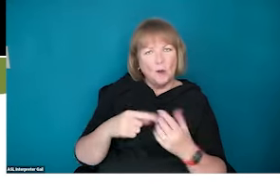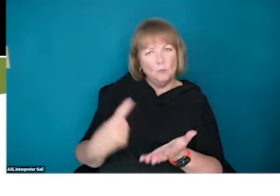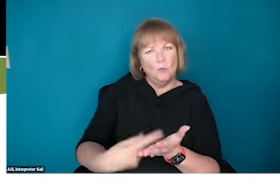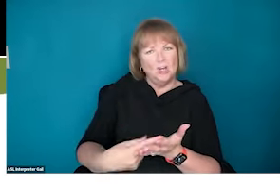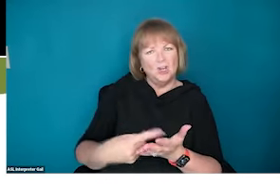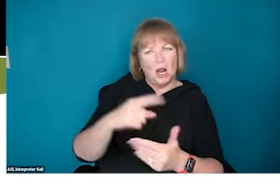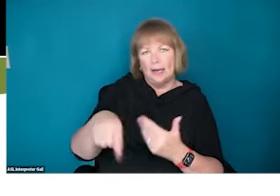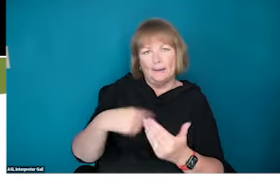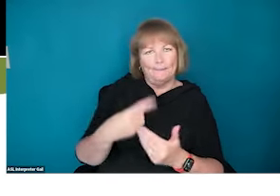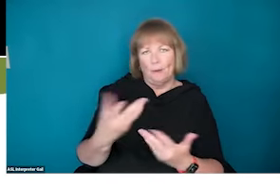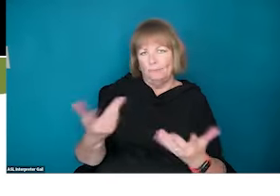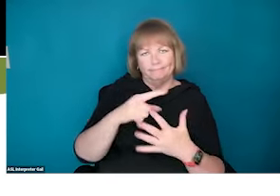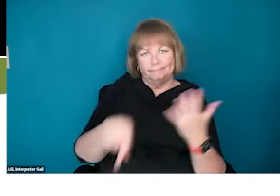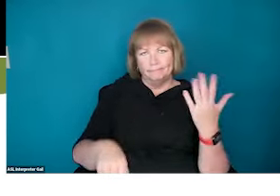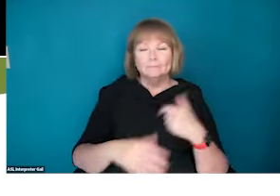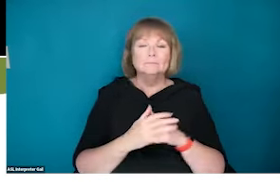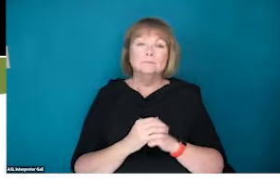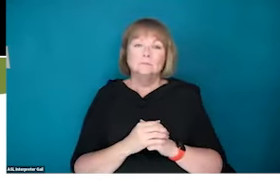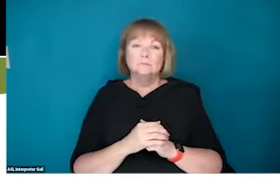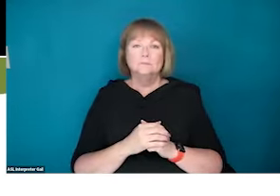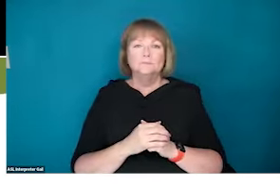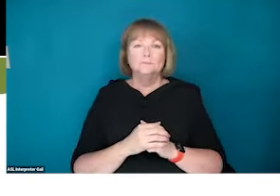sucediendo en la escuela.